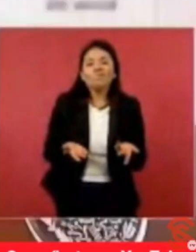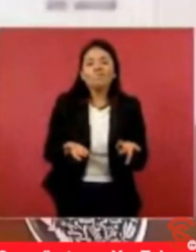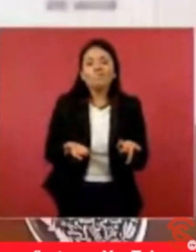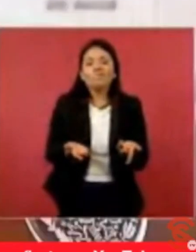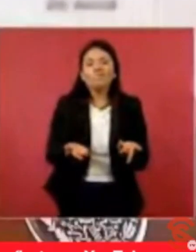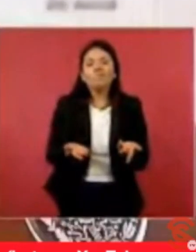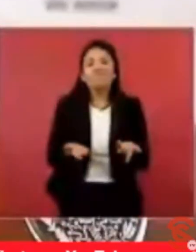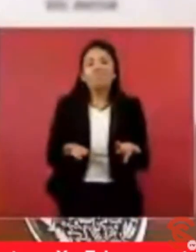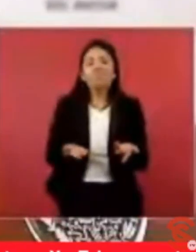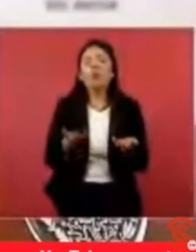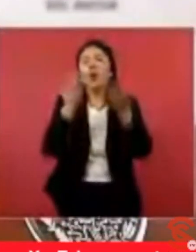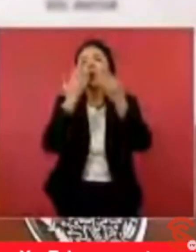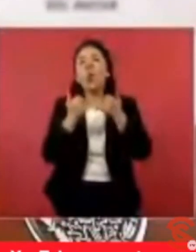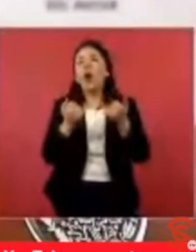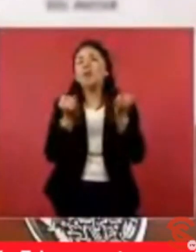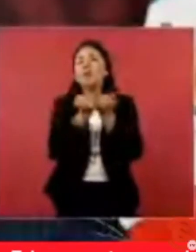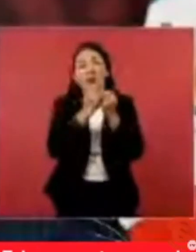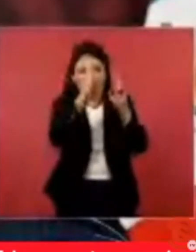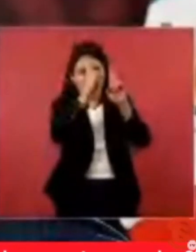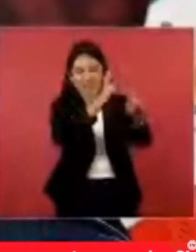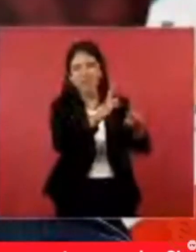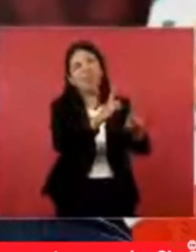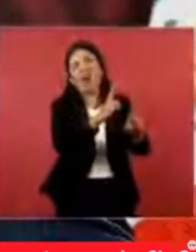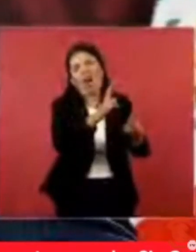no hay respeto.